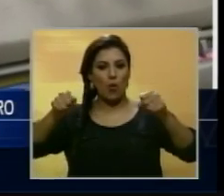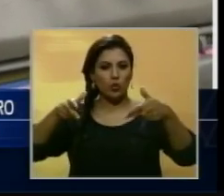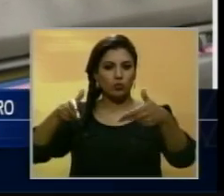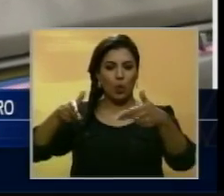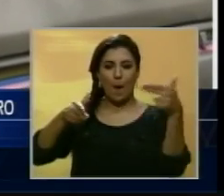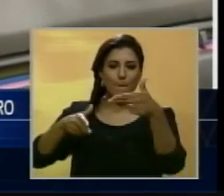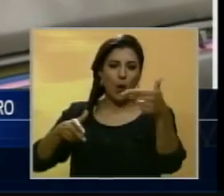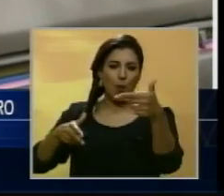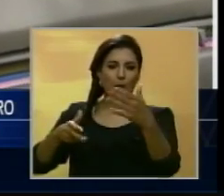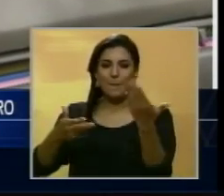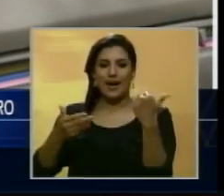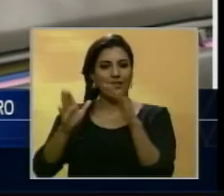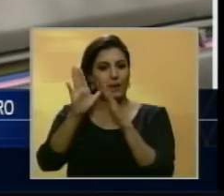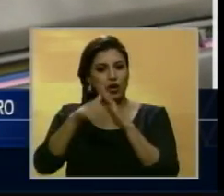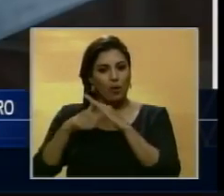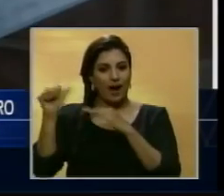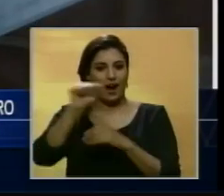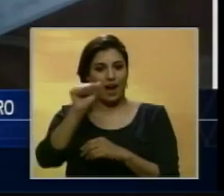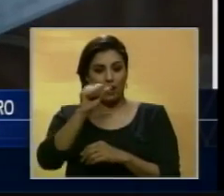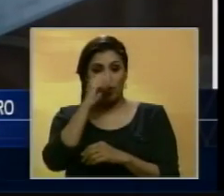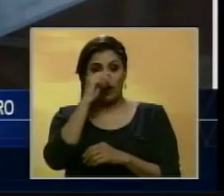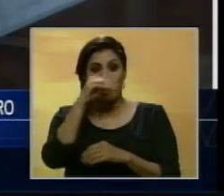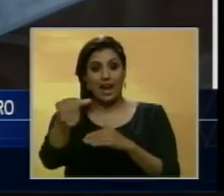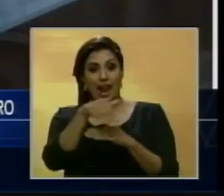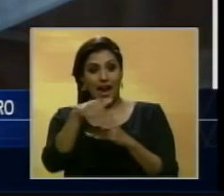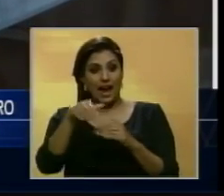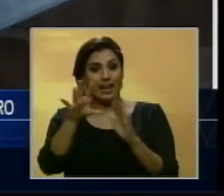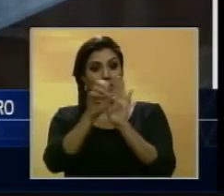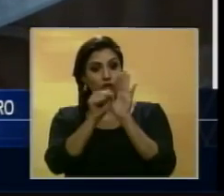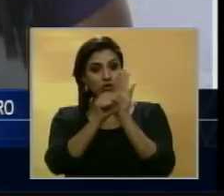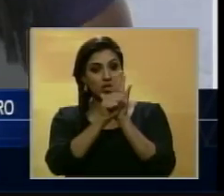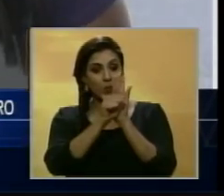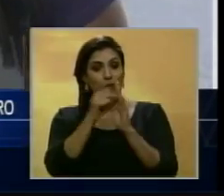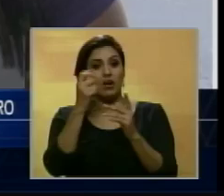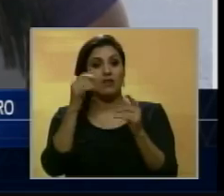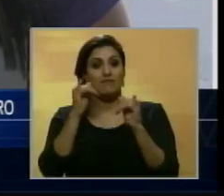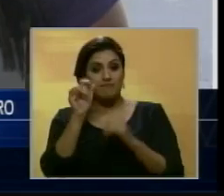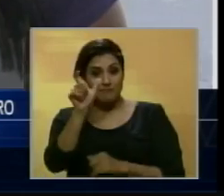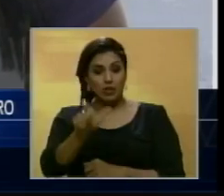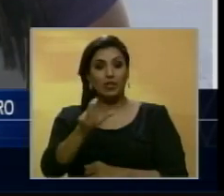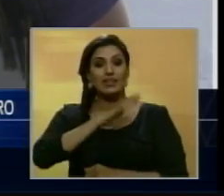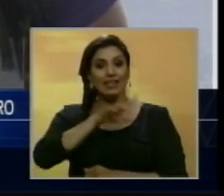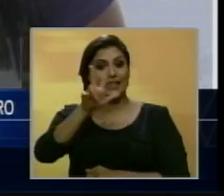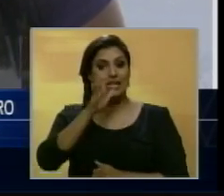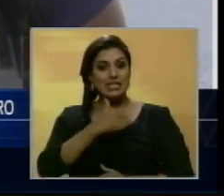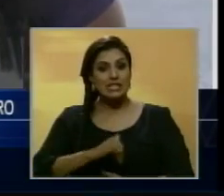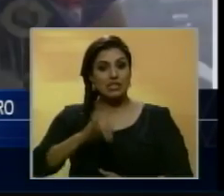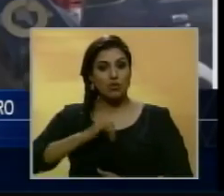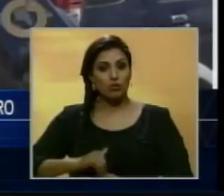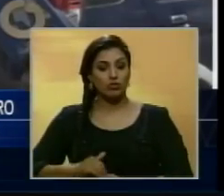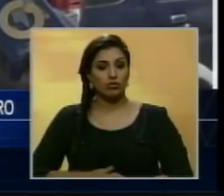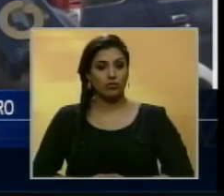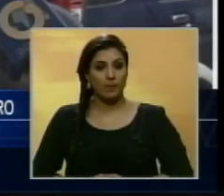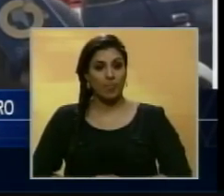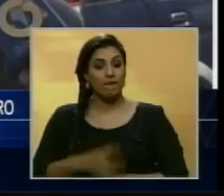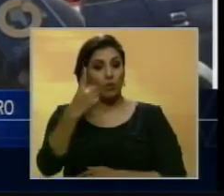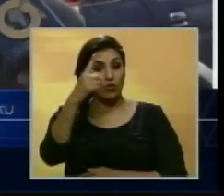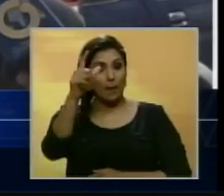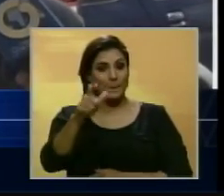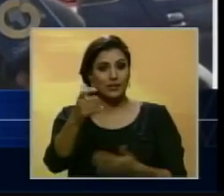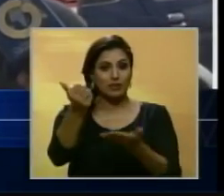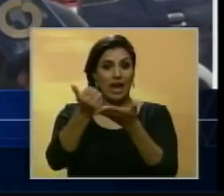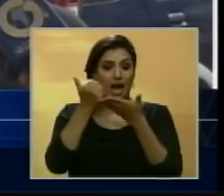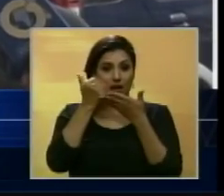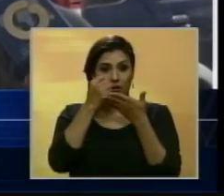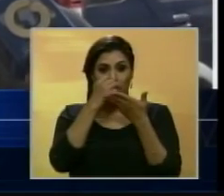que le dispararon para robarle el vehículo en la calle Apure de Los Símbolos. El mismo deja a 3 hijos. Hubo una persona que nos